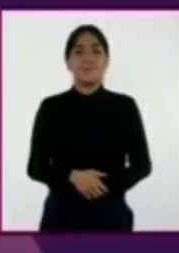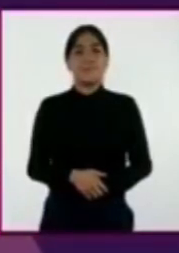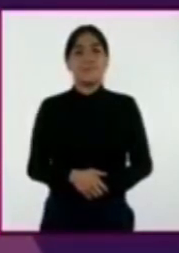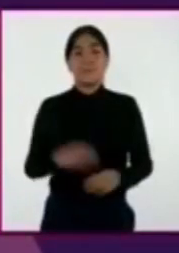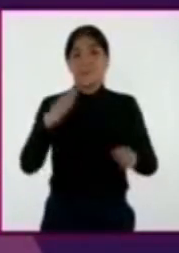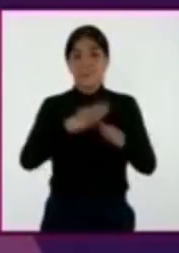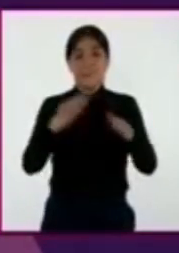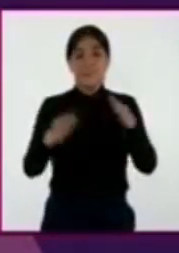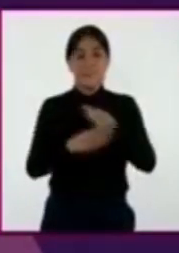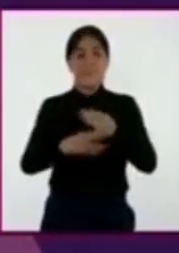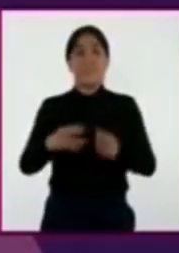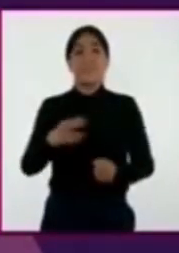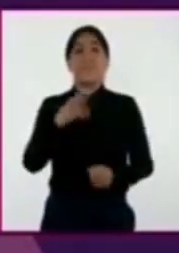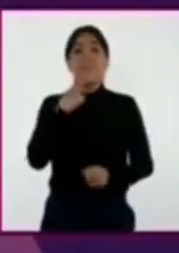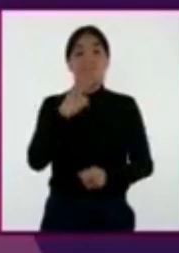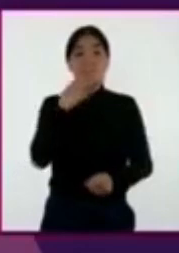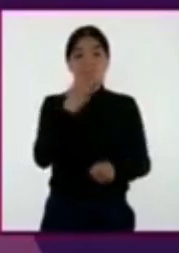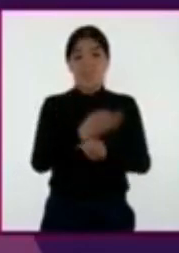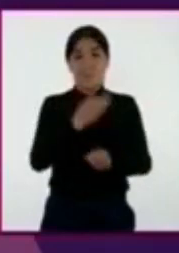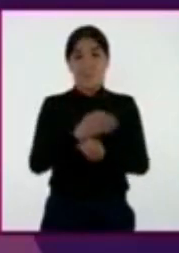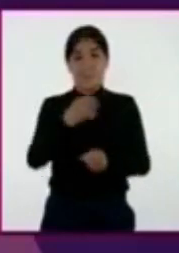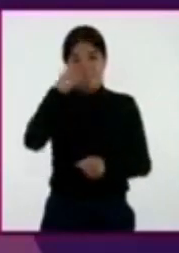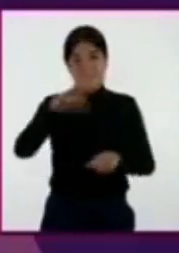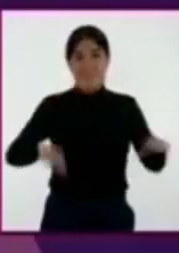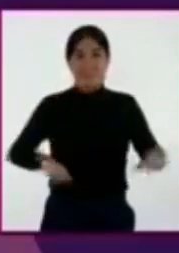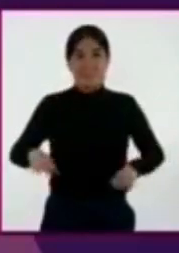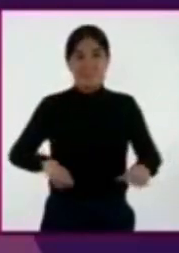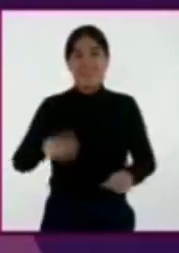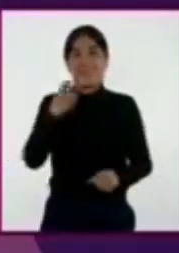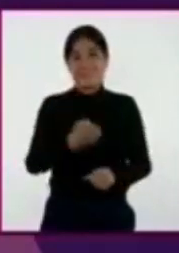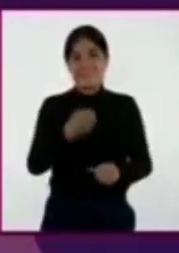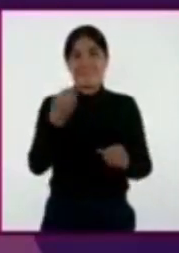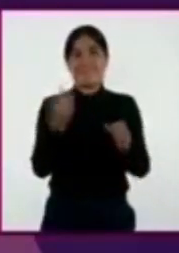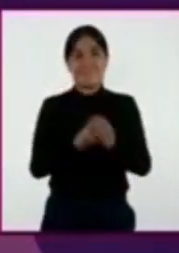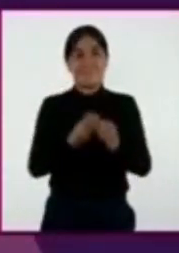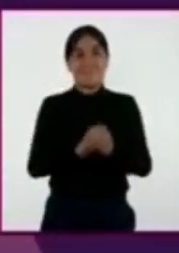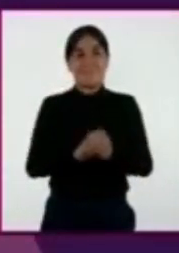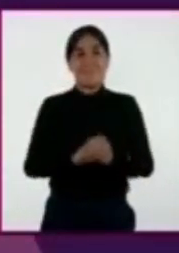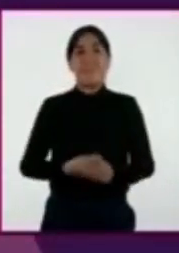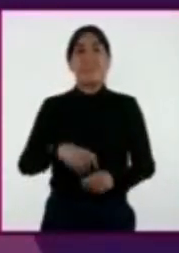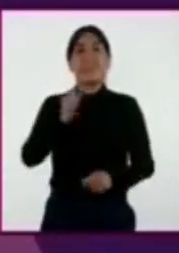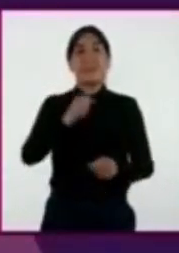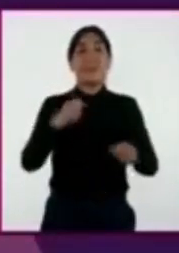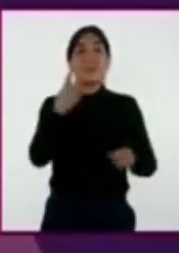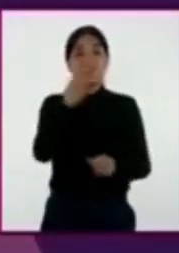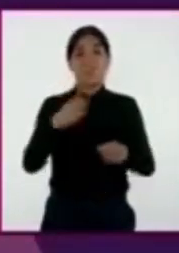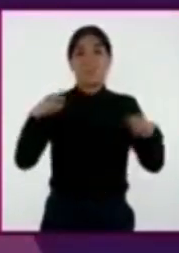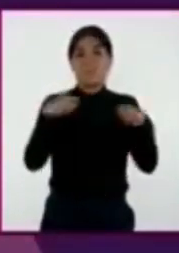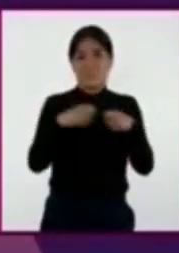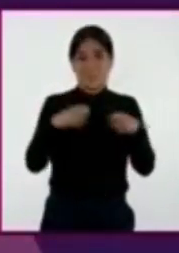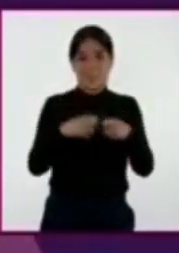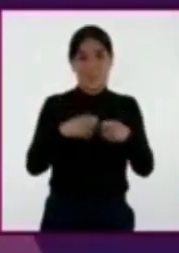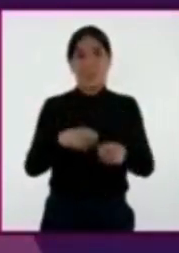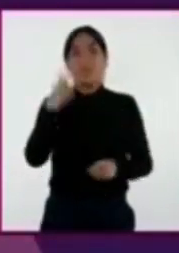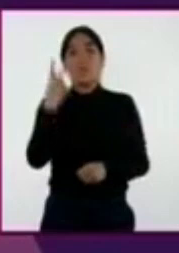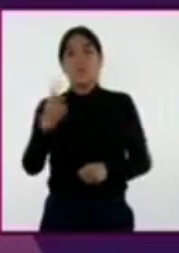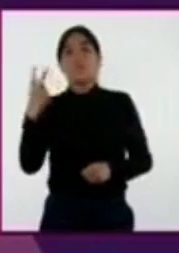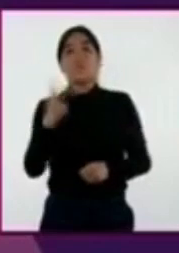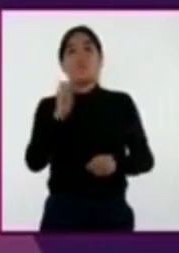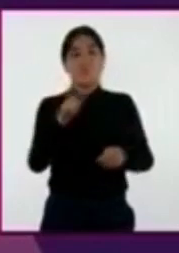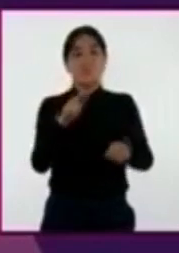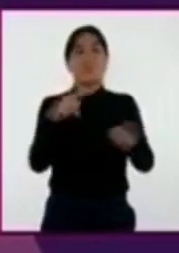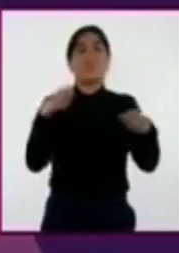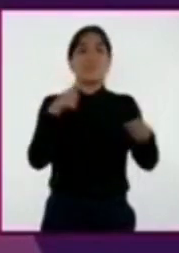Los materiales que vamos a necesitar para las actividades de esta sesión son dos pares de tenis, dos pares de